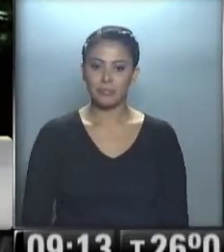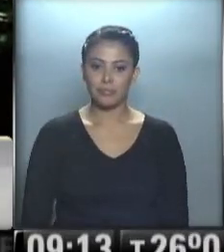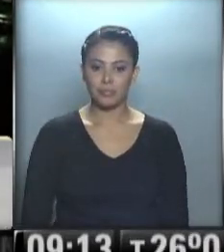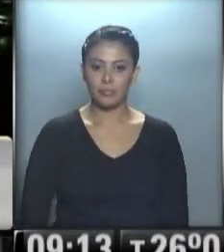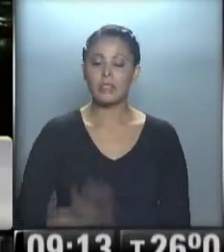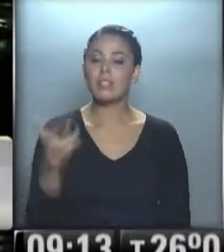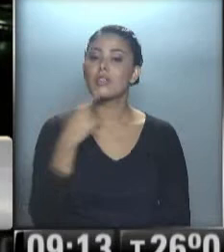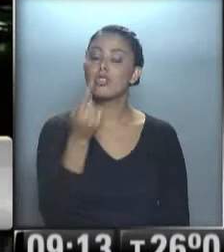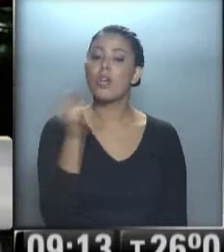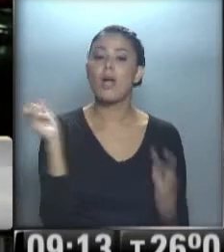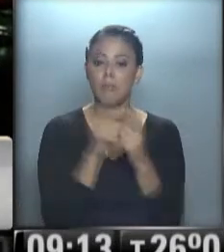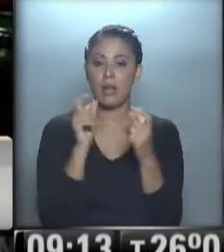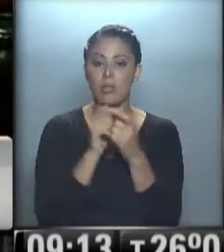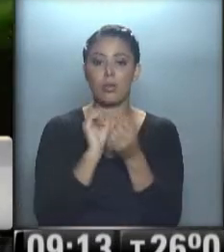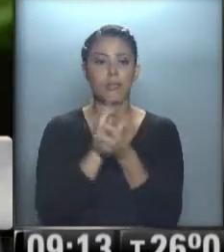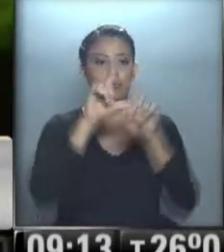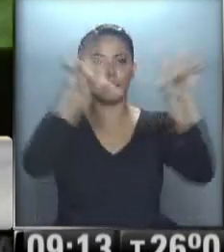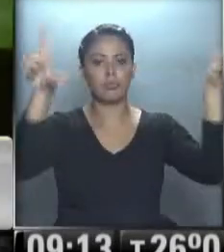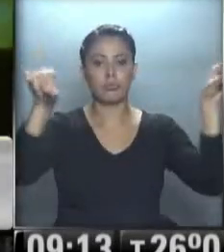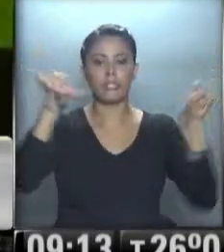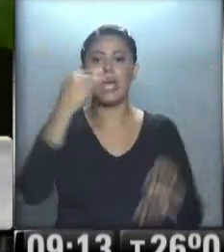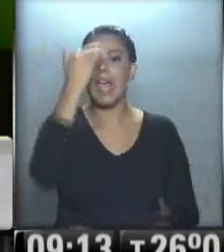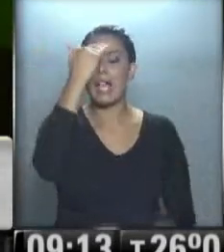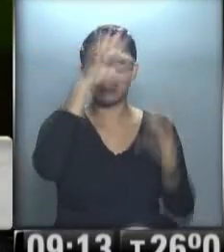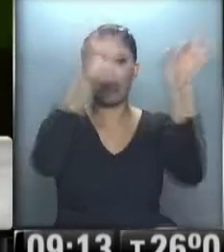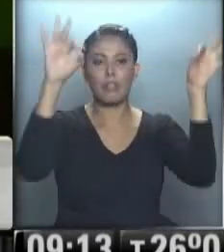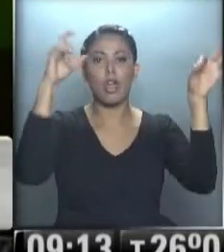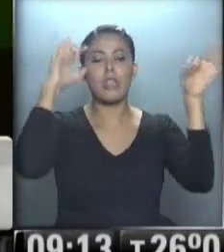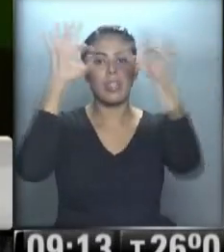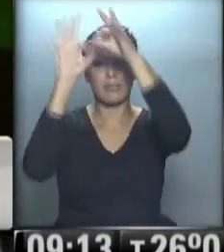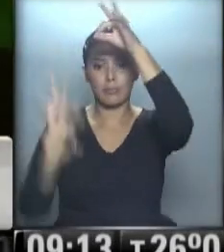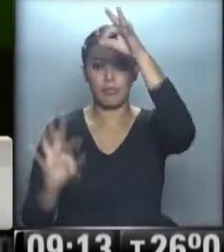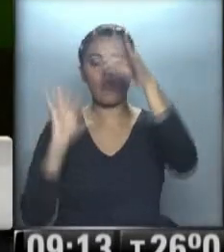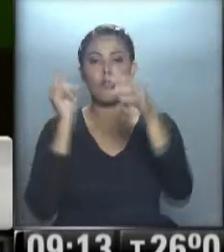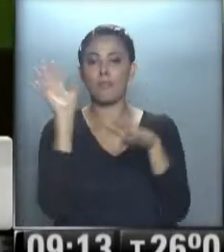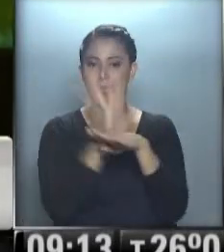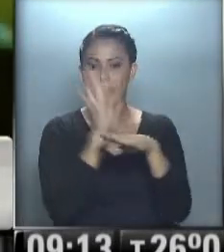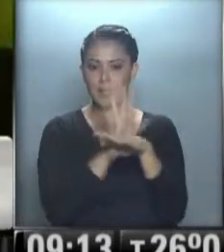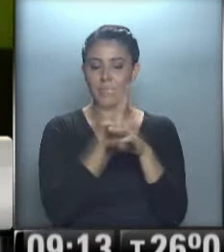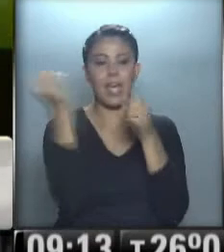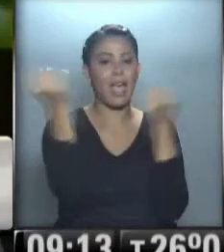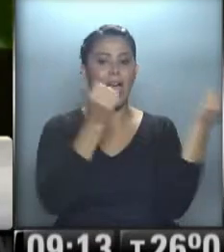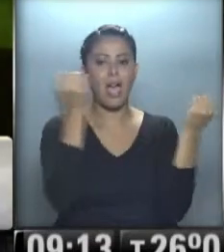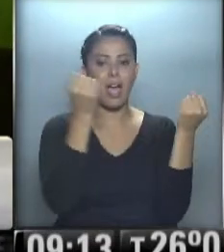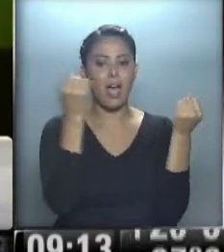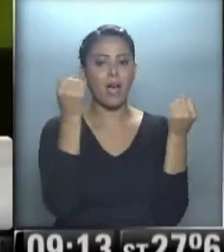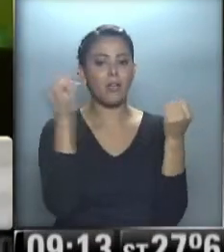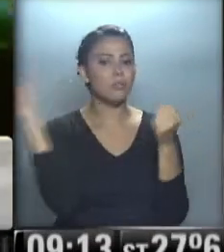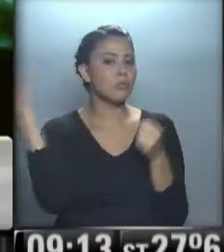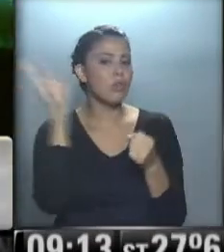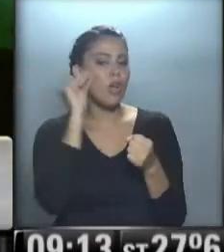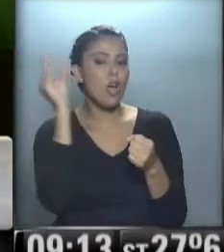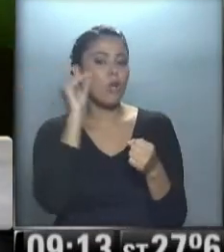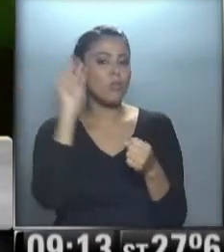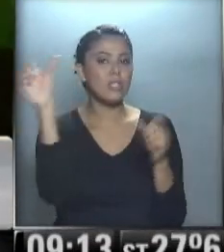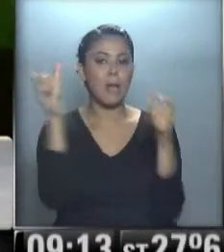Las películas se proyectan en una pantalla de 15 metros por 10 con formato cinematográfico. Desde los automóviles se puede escuchar el sonido de los